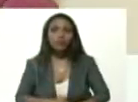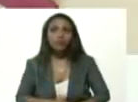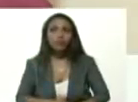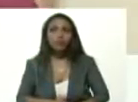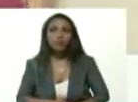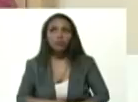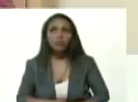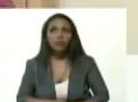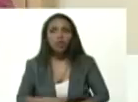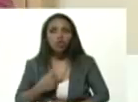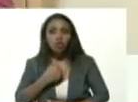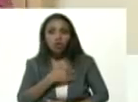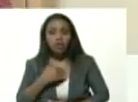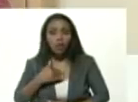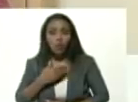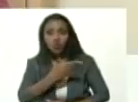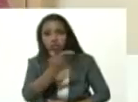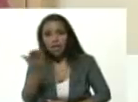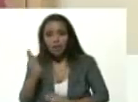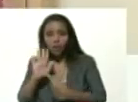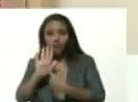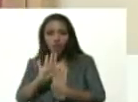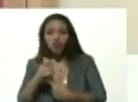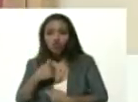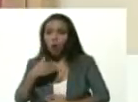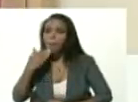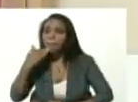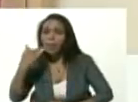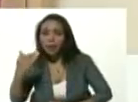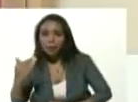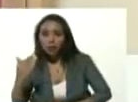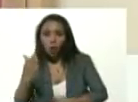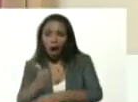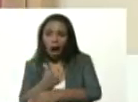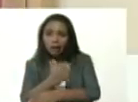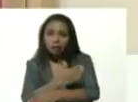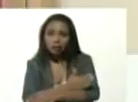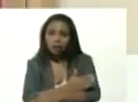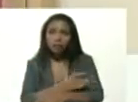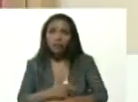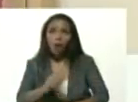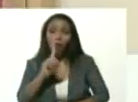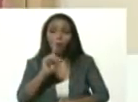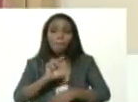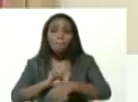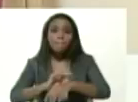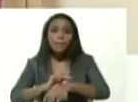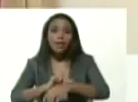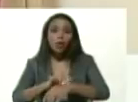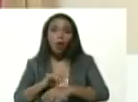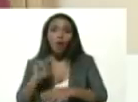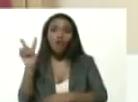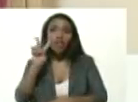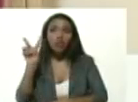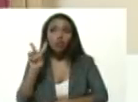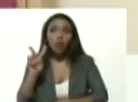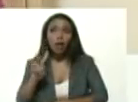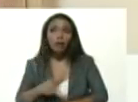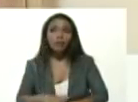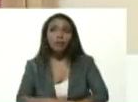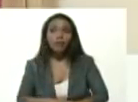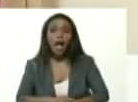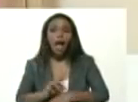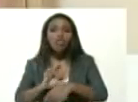que quiero dar a conocer, pedí permiso de un médico venezolano,